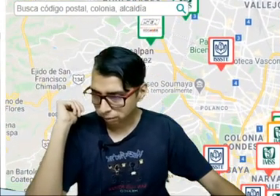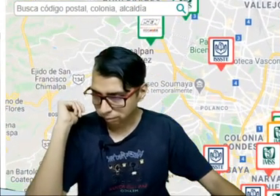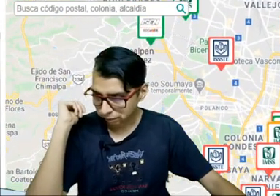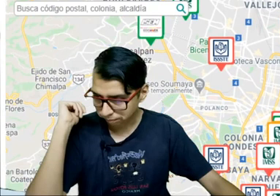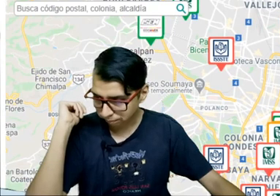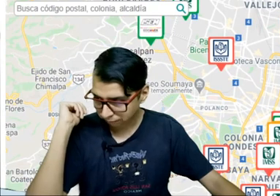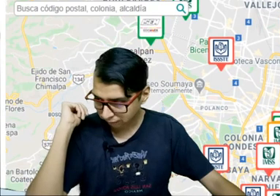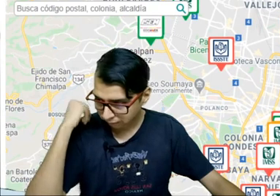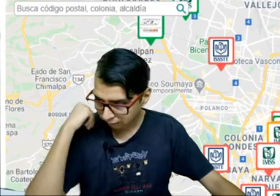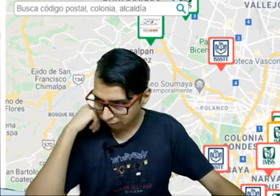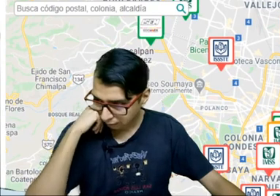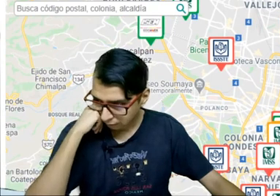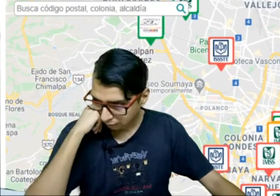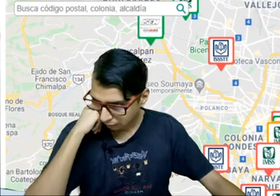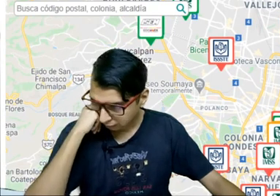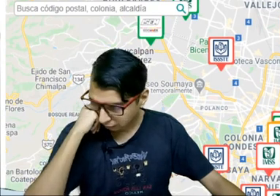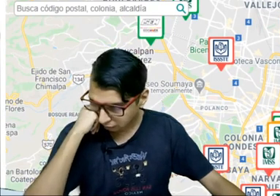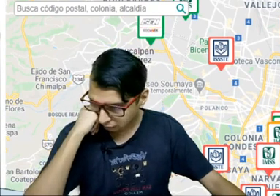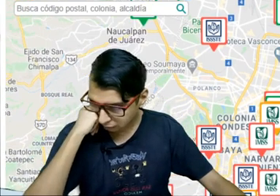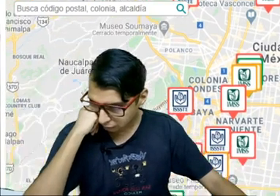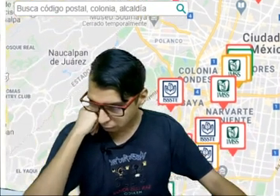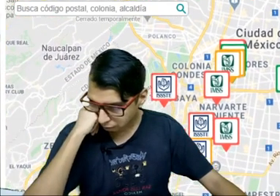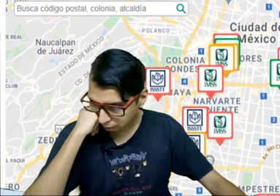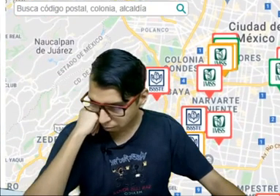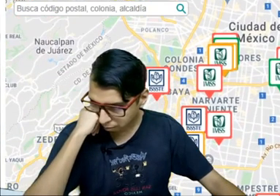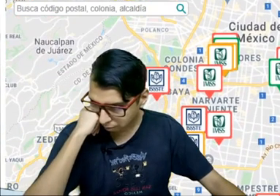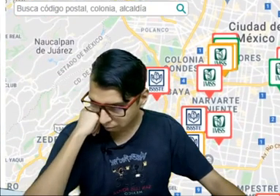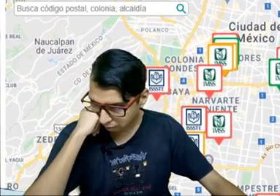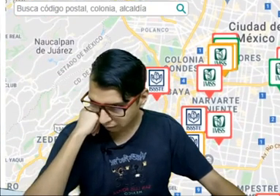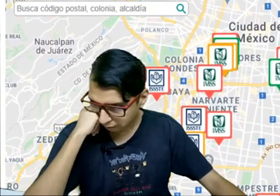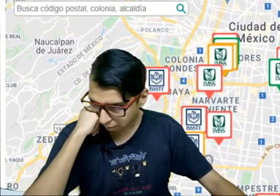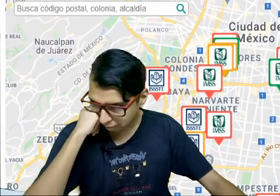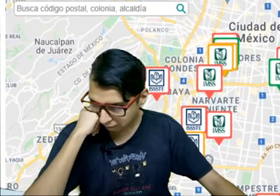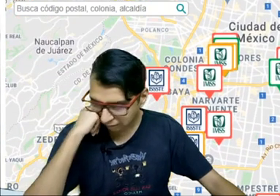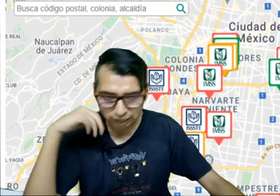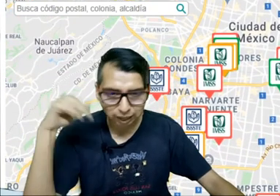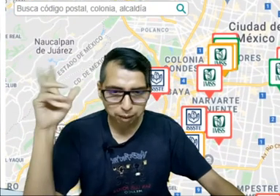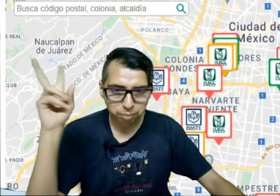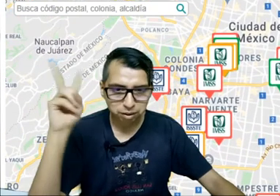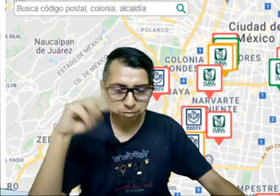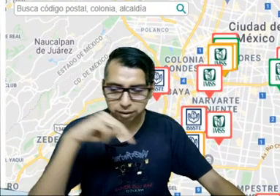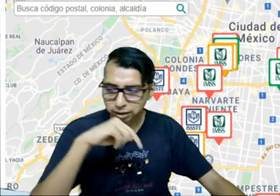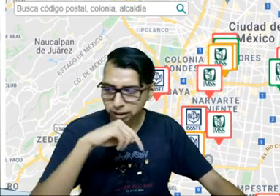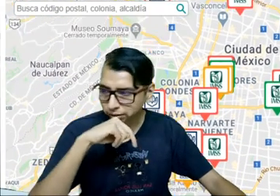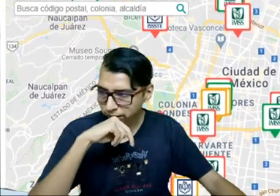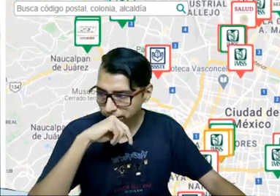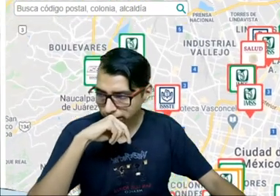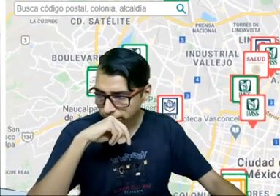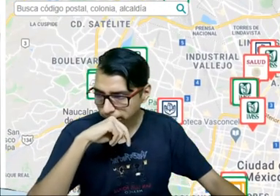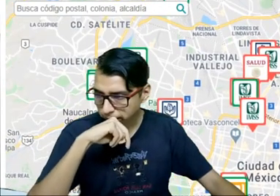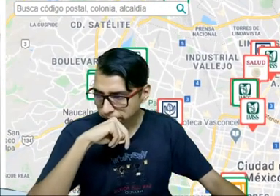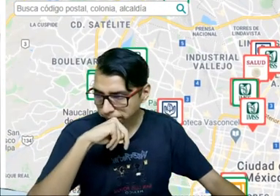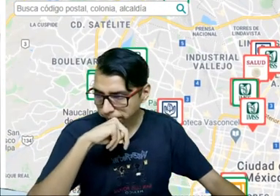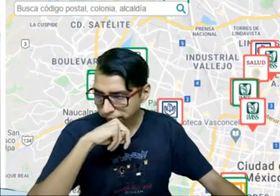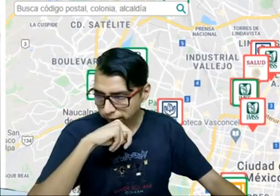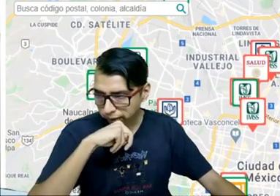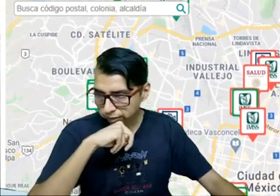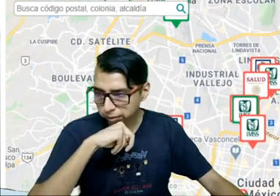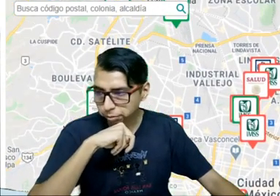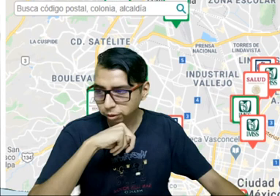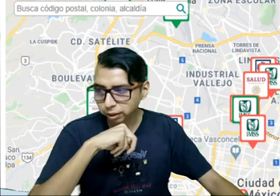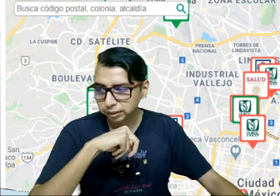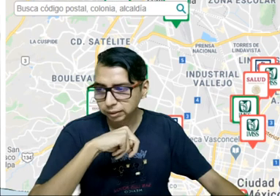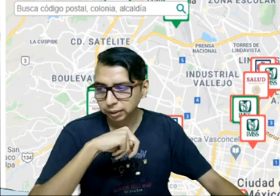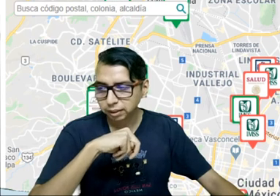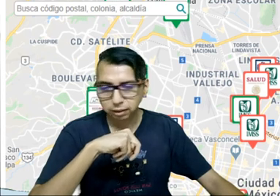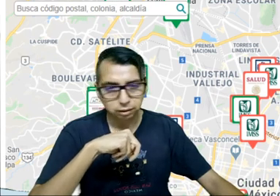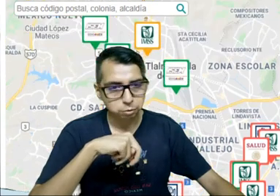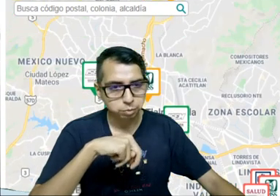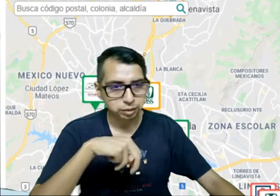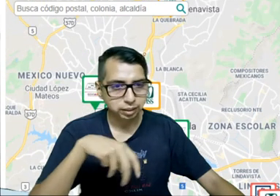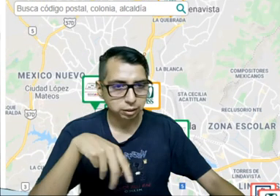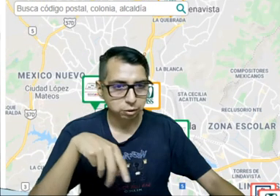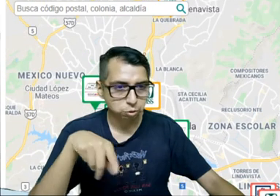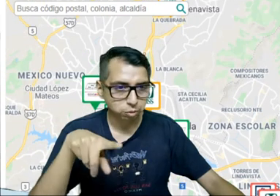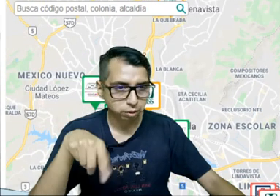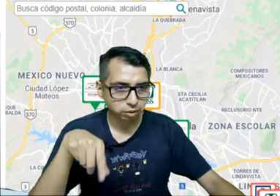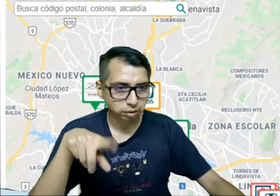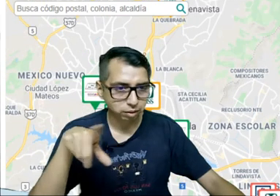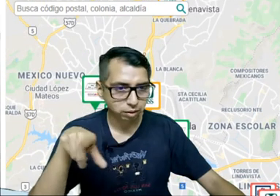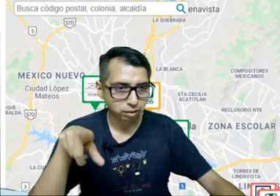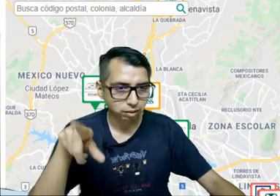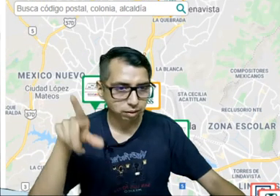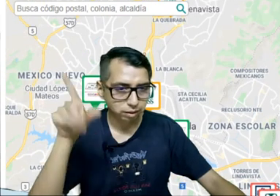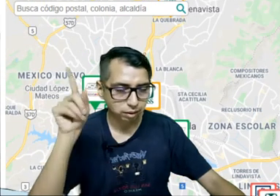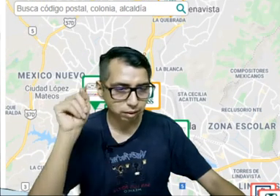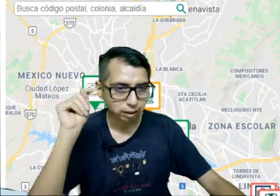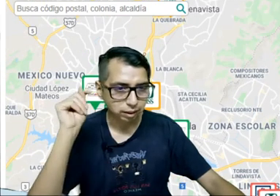pero bueno entonces por ejemplo vamos aquí más a la periferia no esté este hospital que